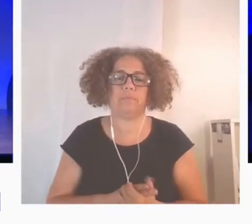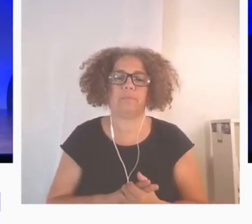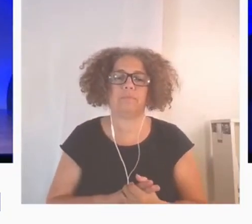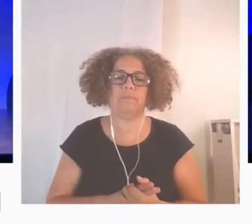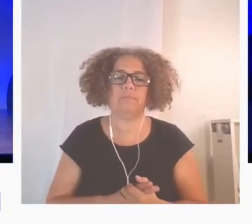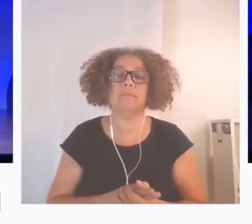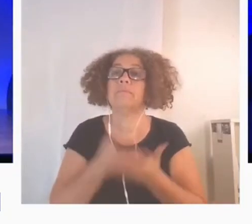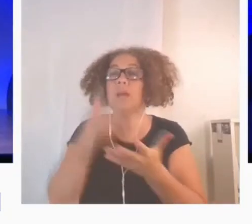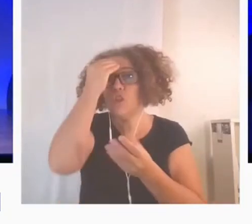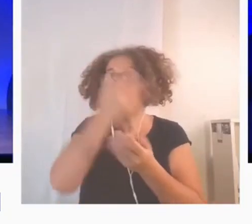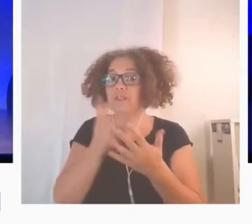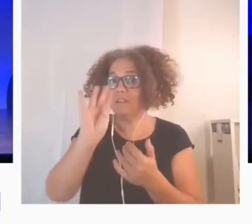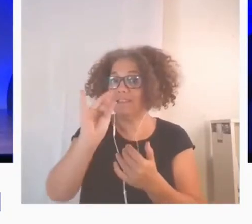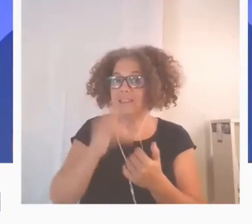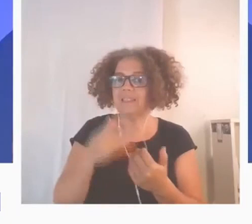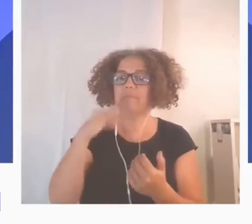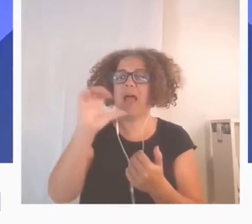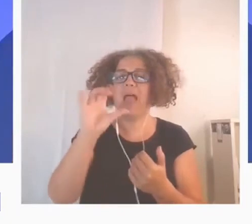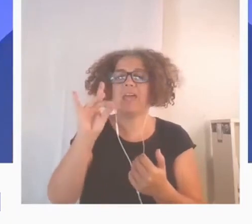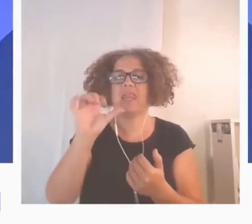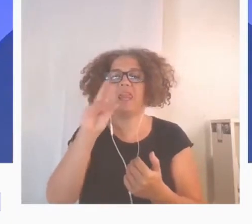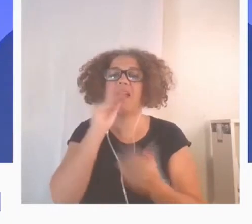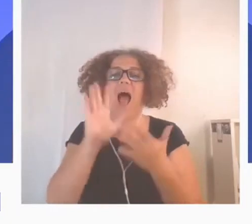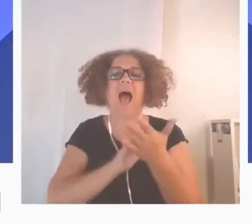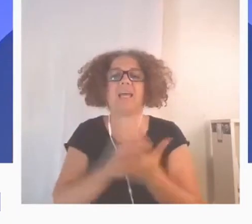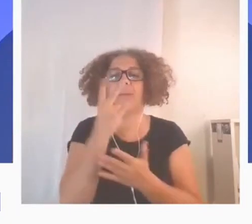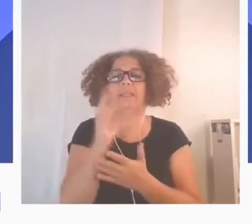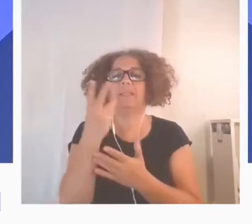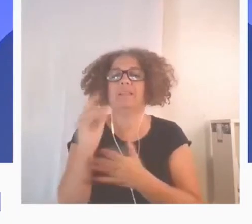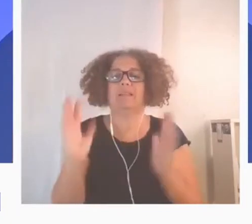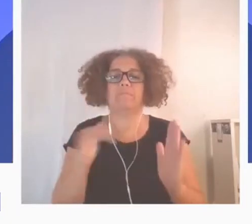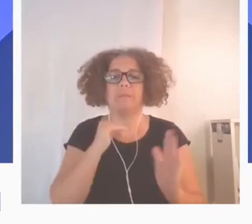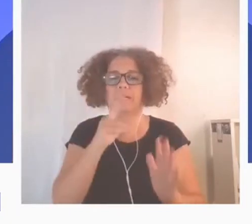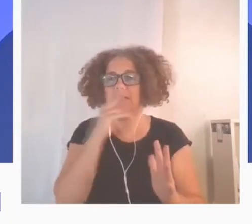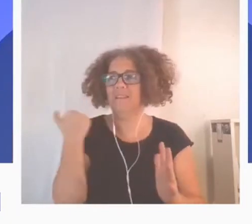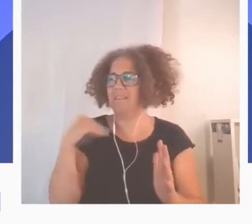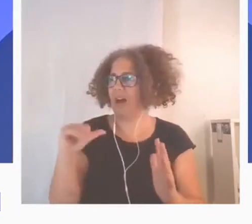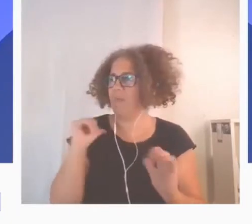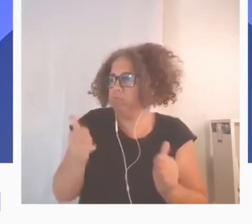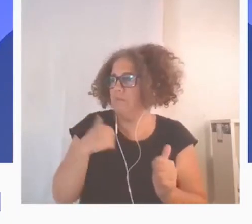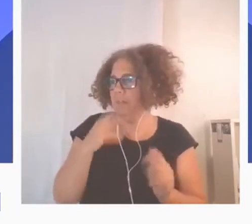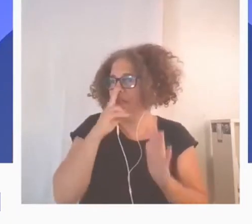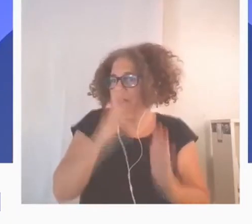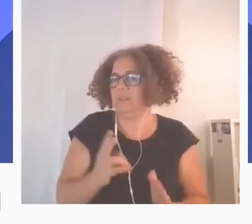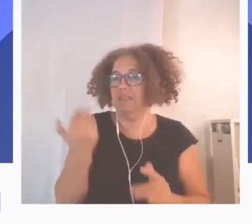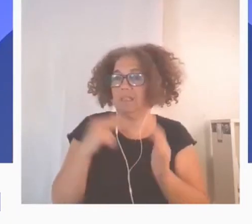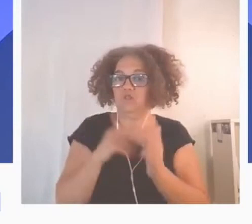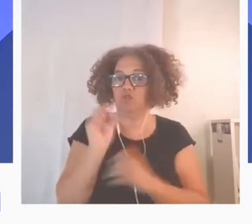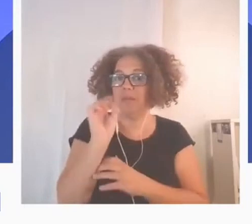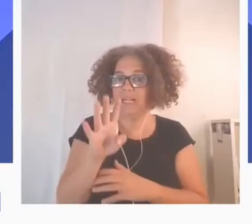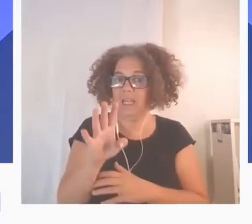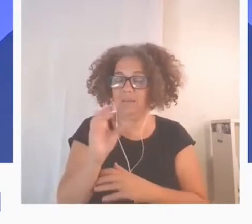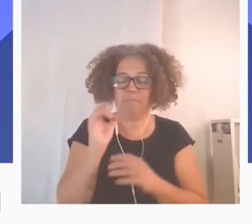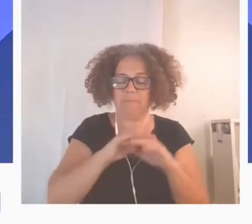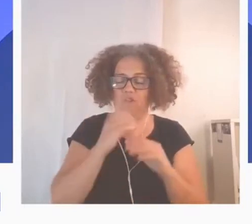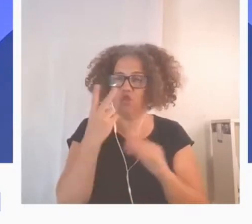ya en tiempo. Eider, solo una pequeña cuestión sobre la Agenda 2030. 7 años han pasado ya desde aquel 2015, ¿no? Si no cuento mal,